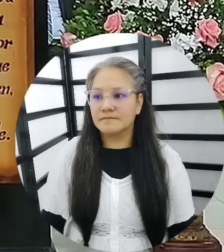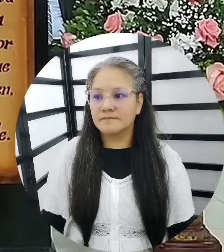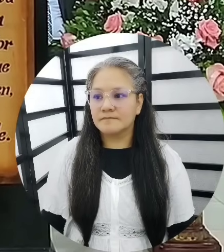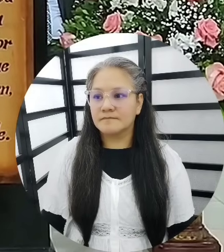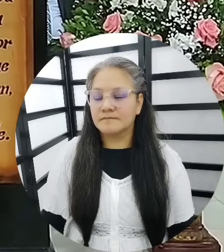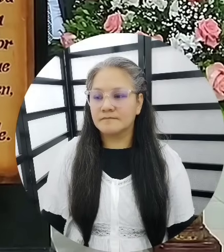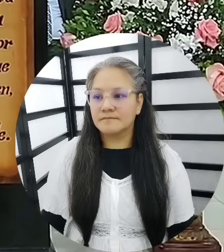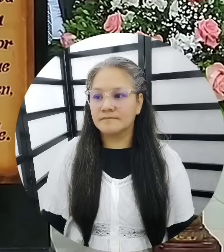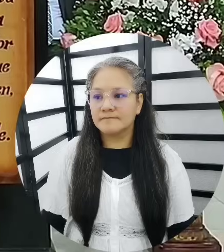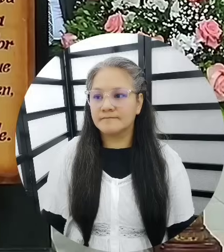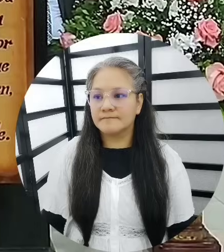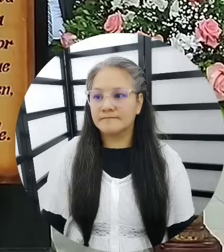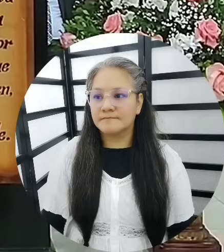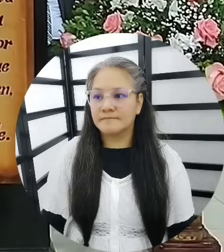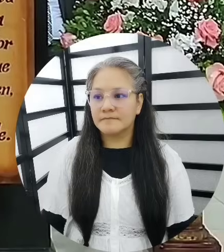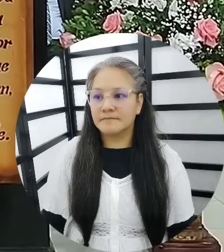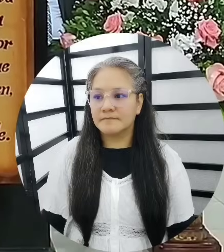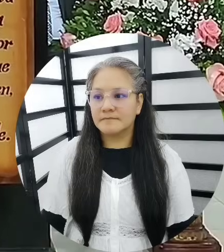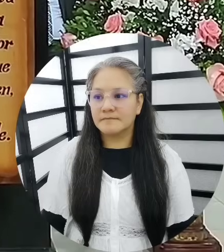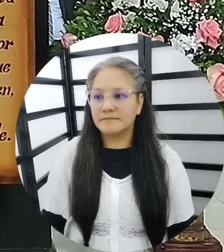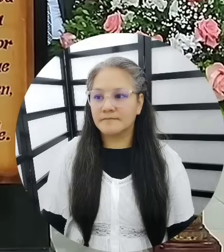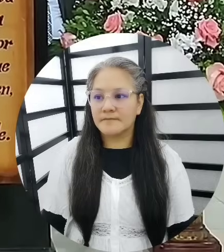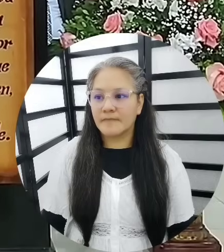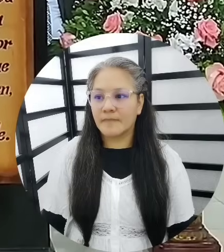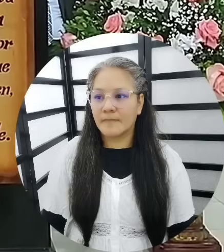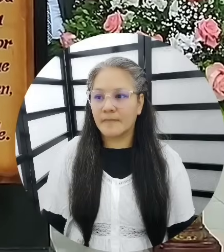hace? ¿40 y cuánto?